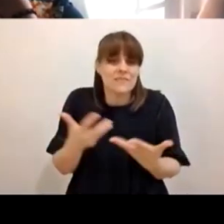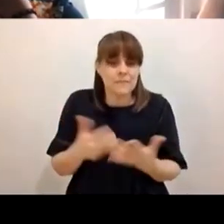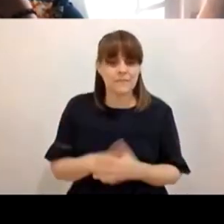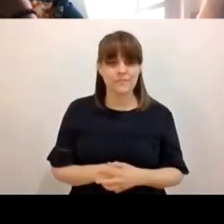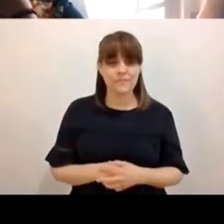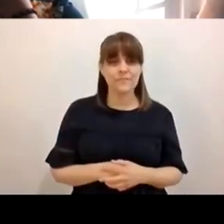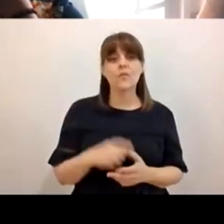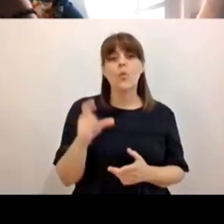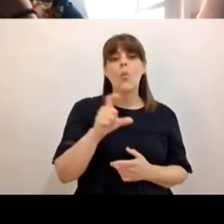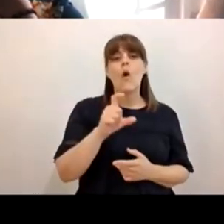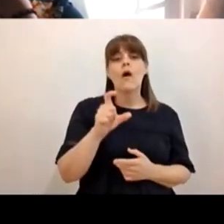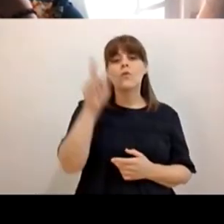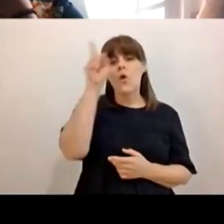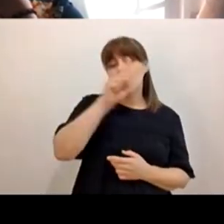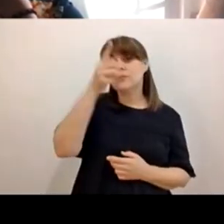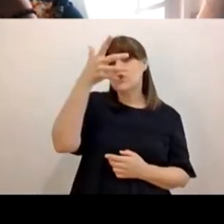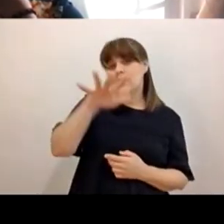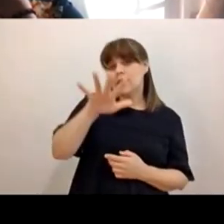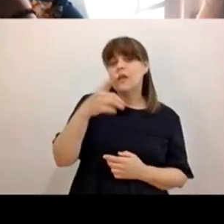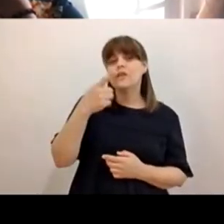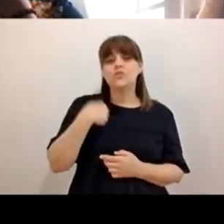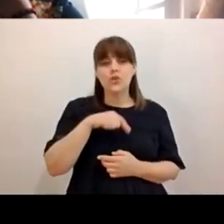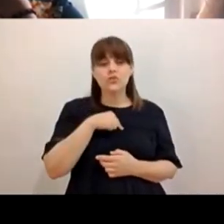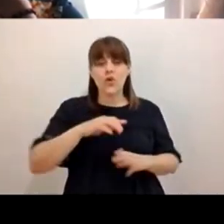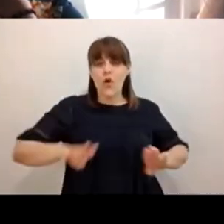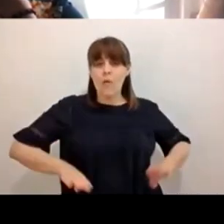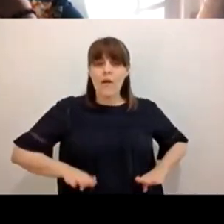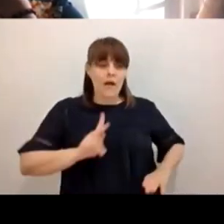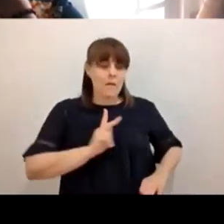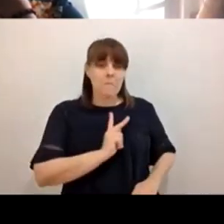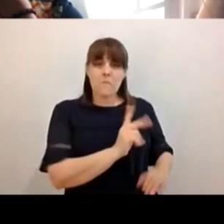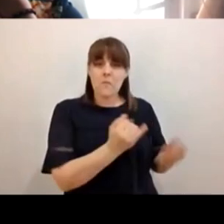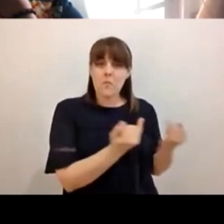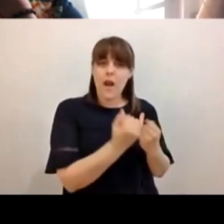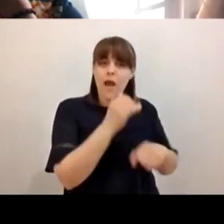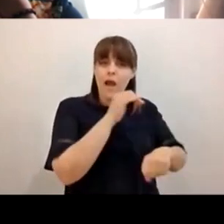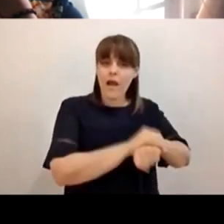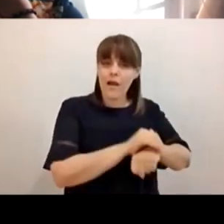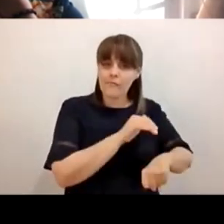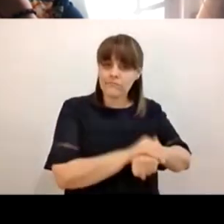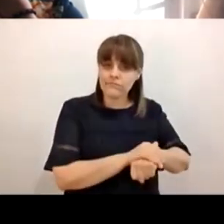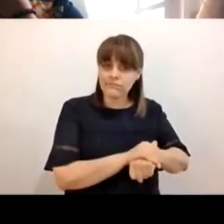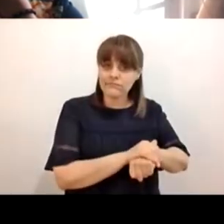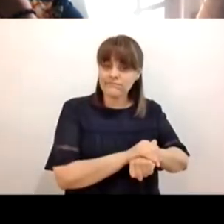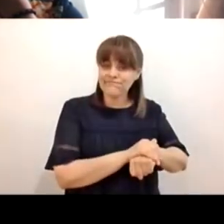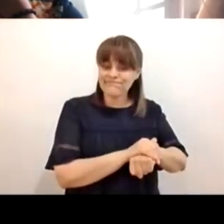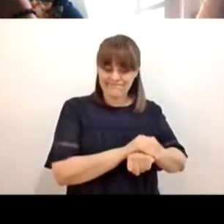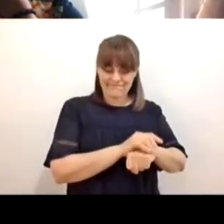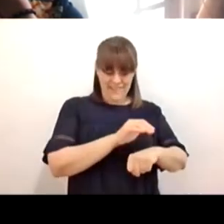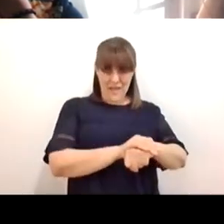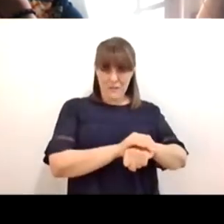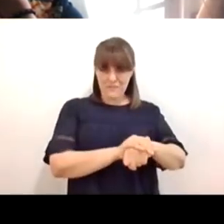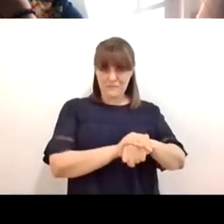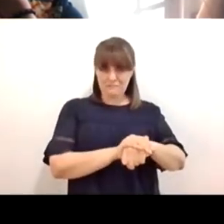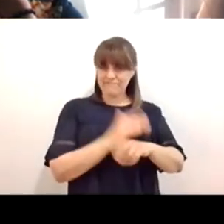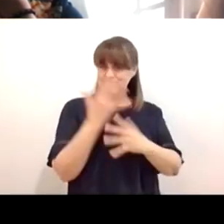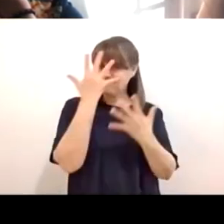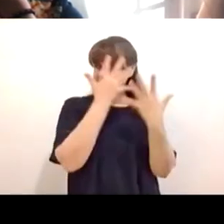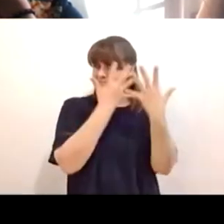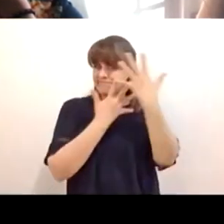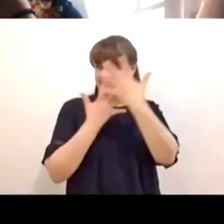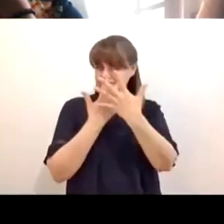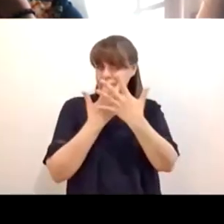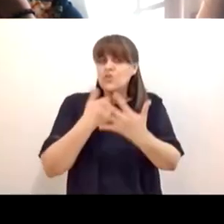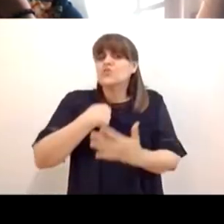dicen que seamos amigos de nuestros hijos yo creo que es como confundir la relación siempre vamos a ser sus madres o sus